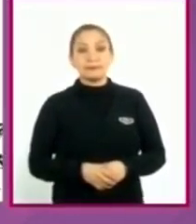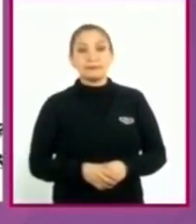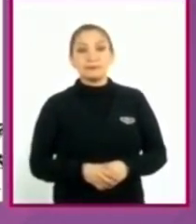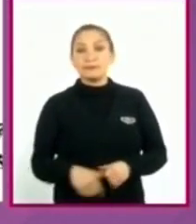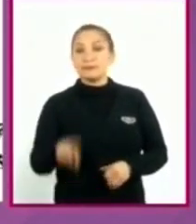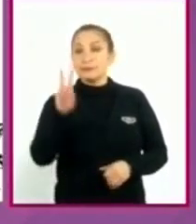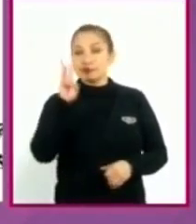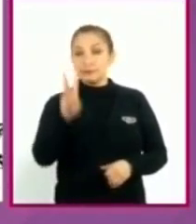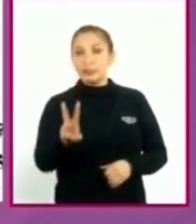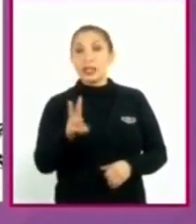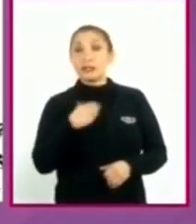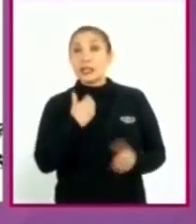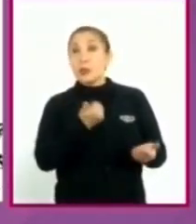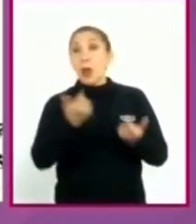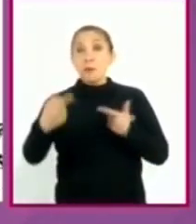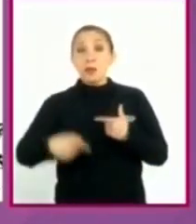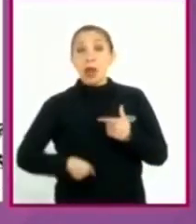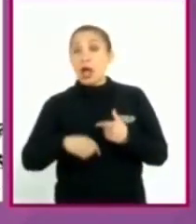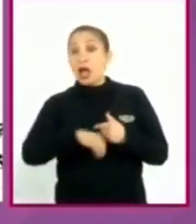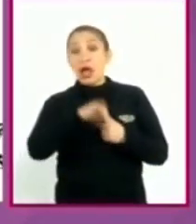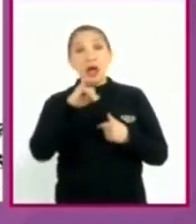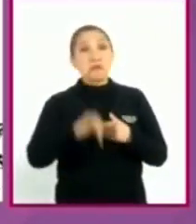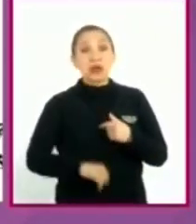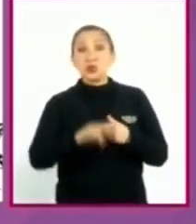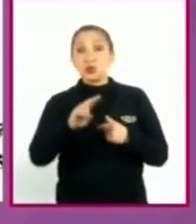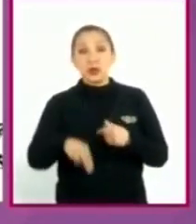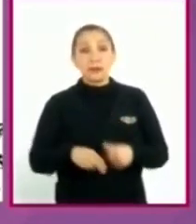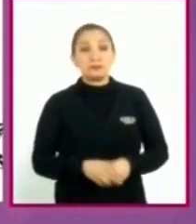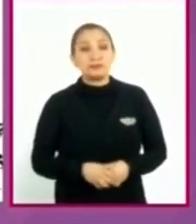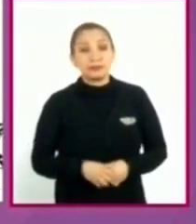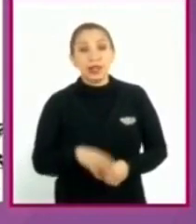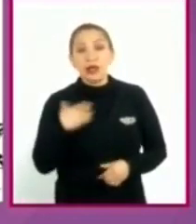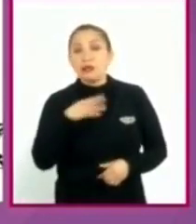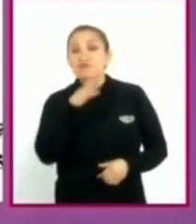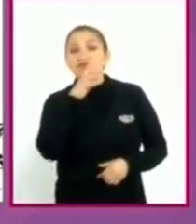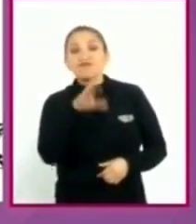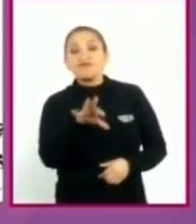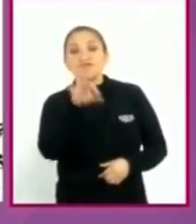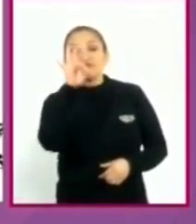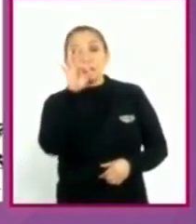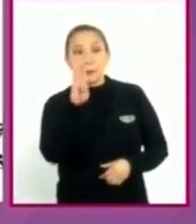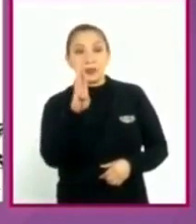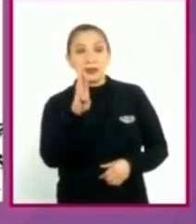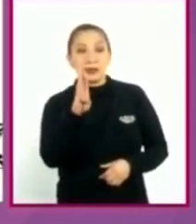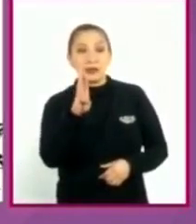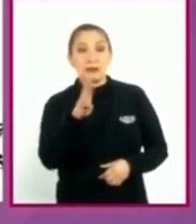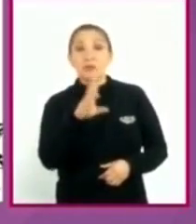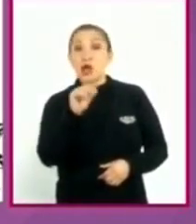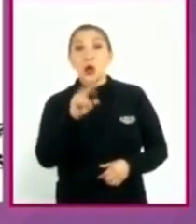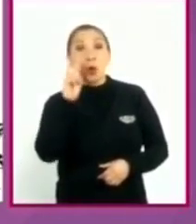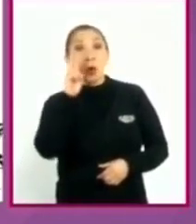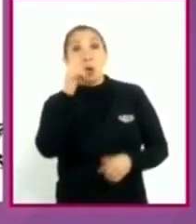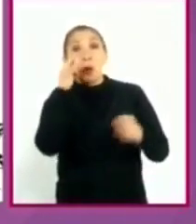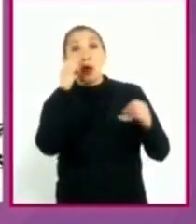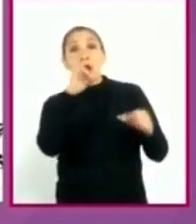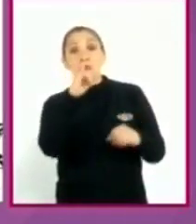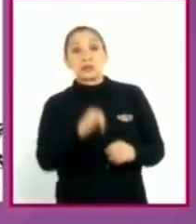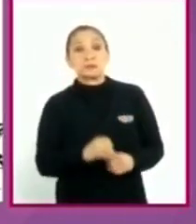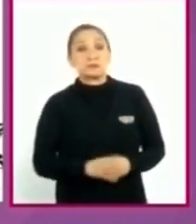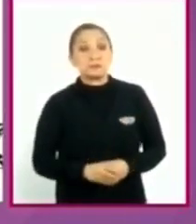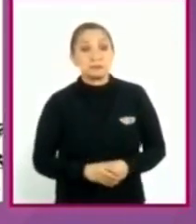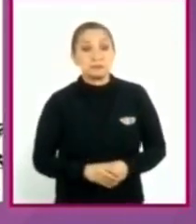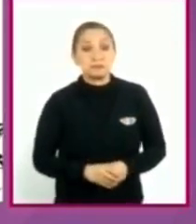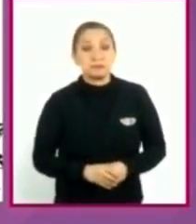3. Y se llevó mi ombligo pa' más nunca. La opción correcta es la B. Para no devolverlo jamás.